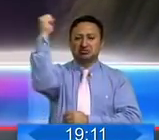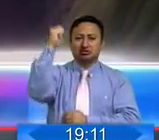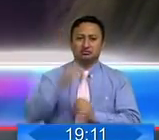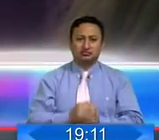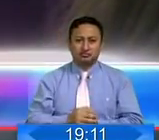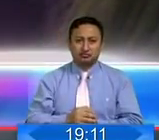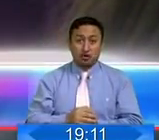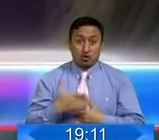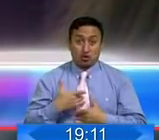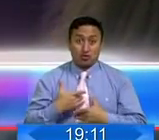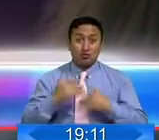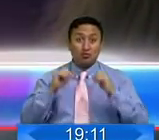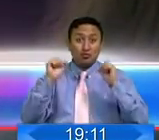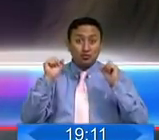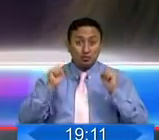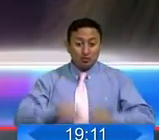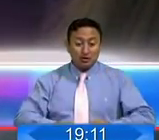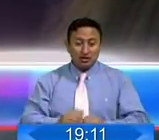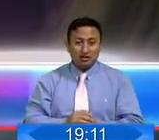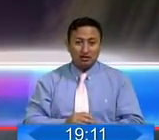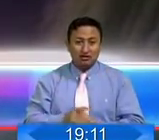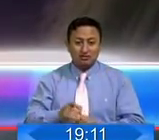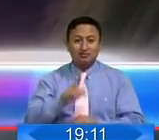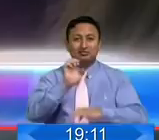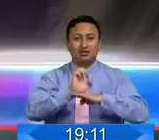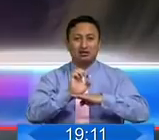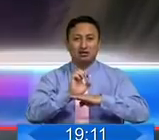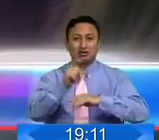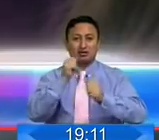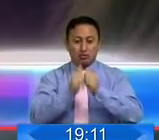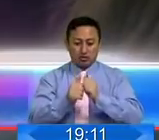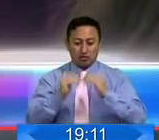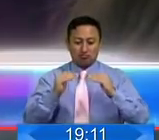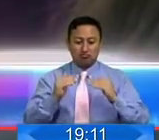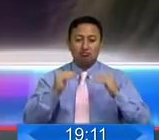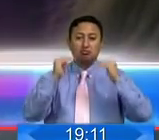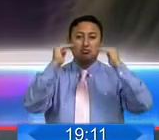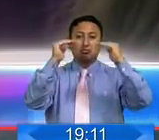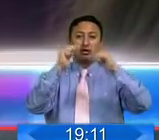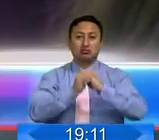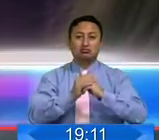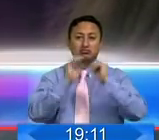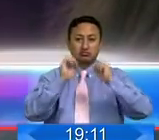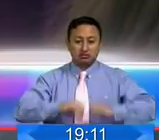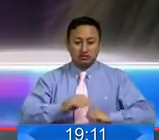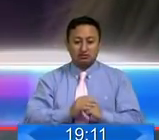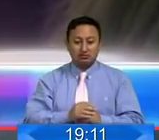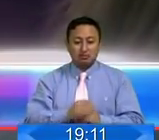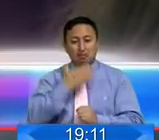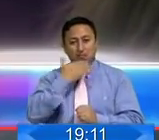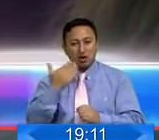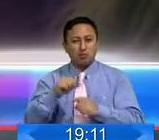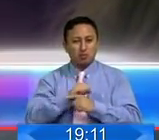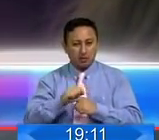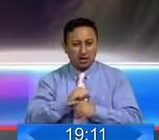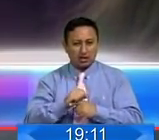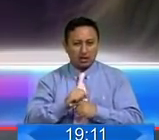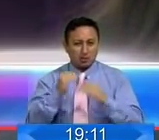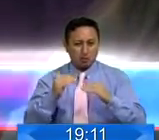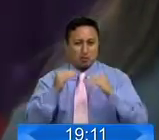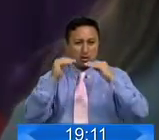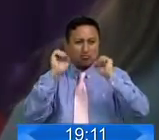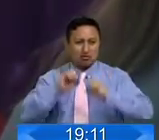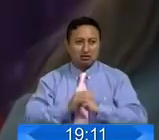poder ser recategorizado para así tener una mejor preparación y también ayudar